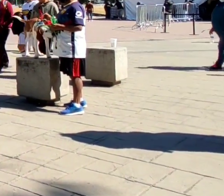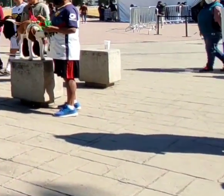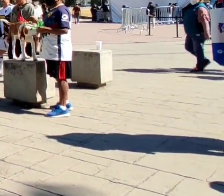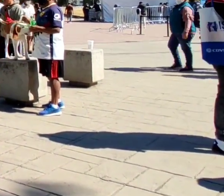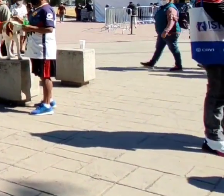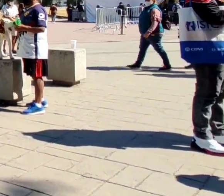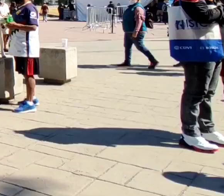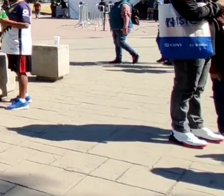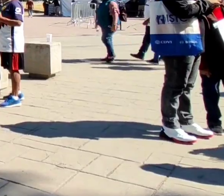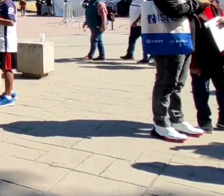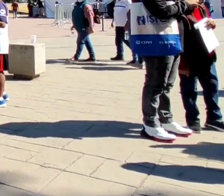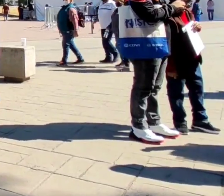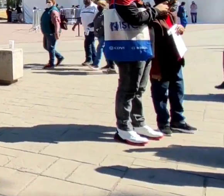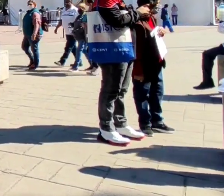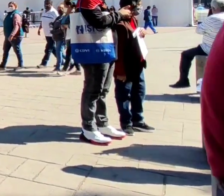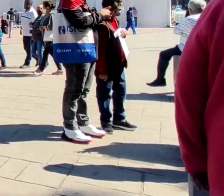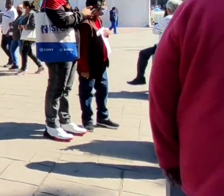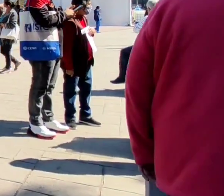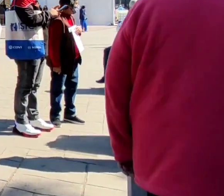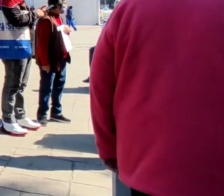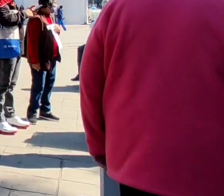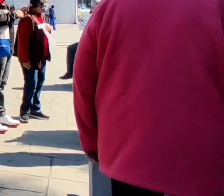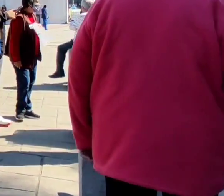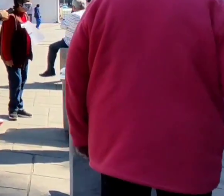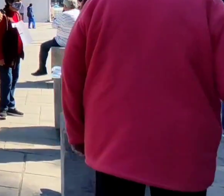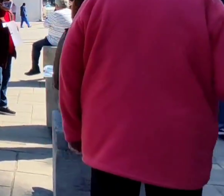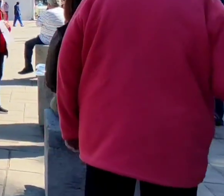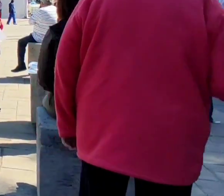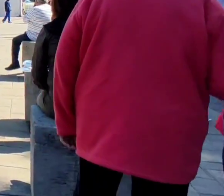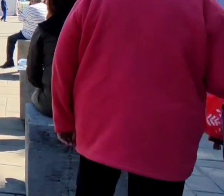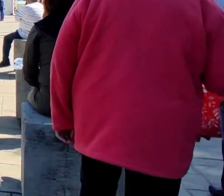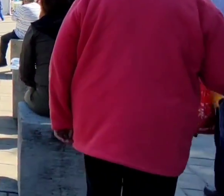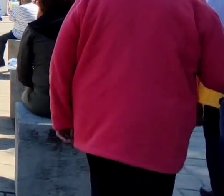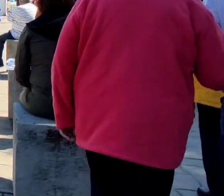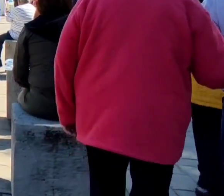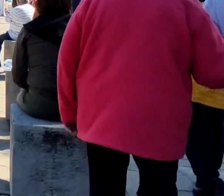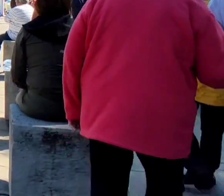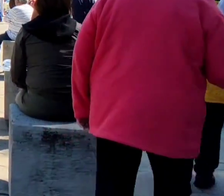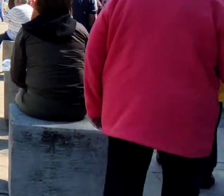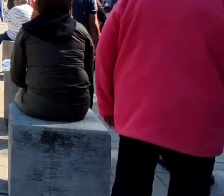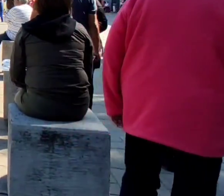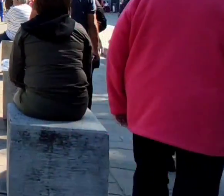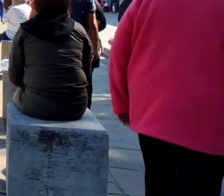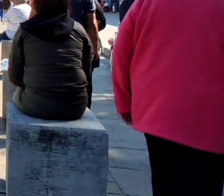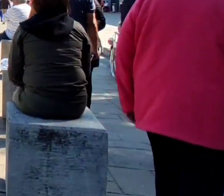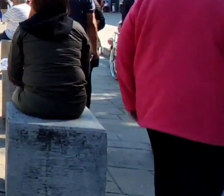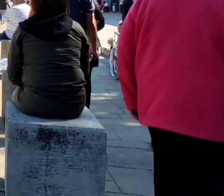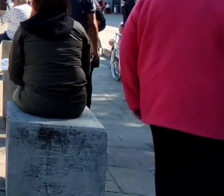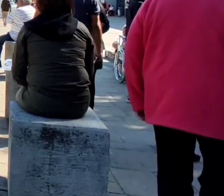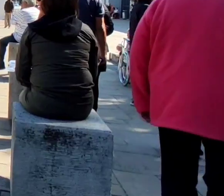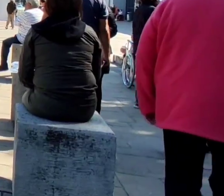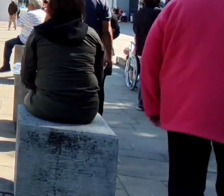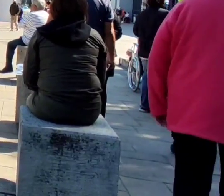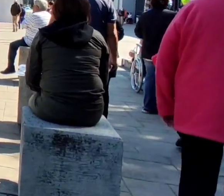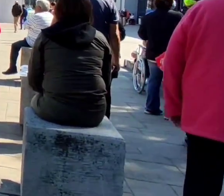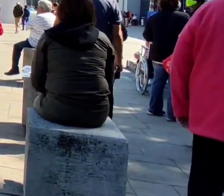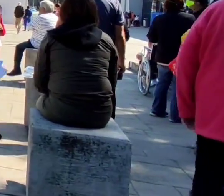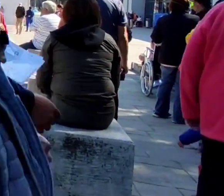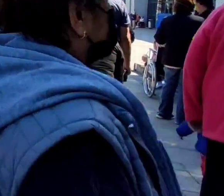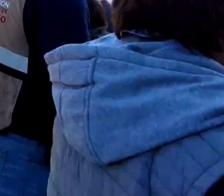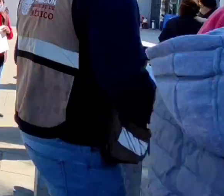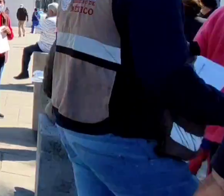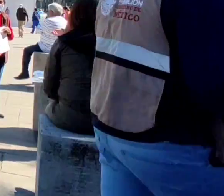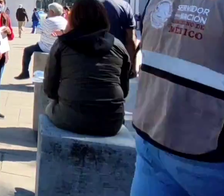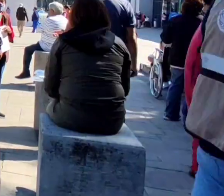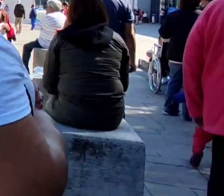día noviembre, diciembre. Señores, viene ahora el depósito de cuánto va a ser lo que tú tengas